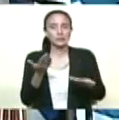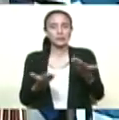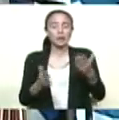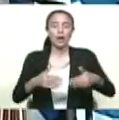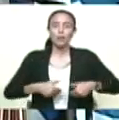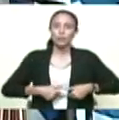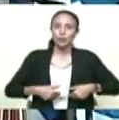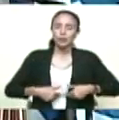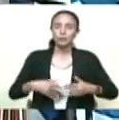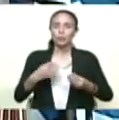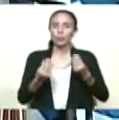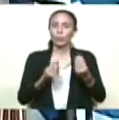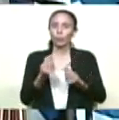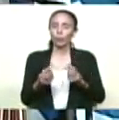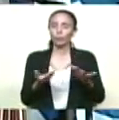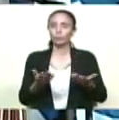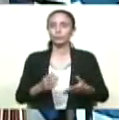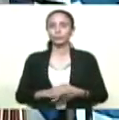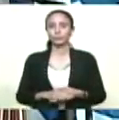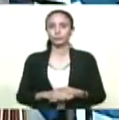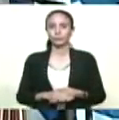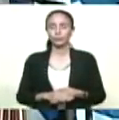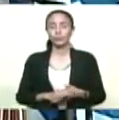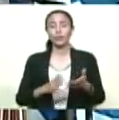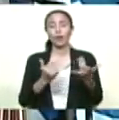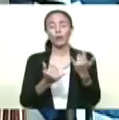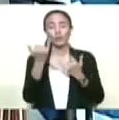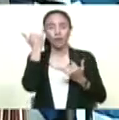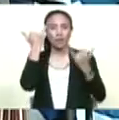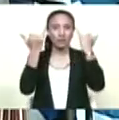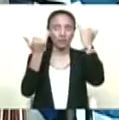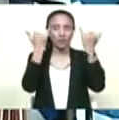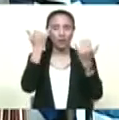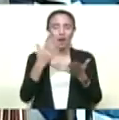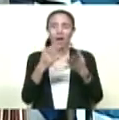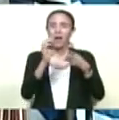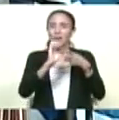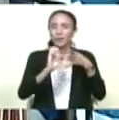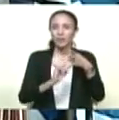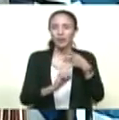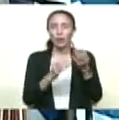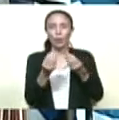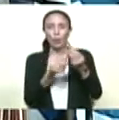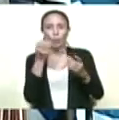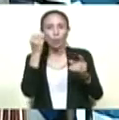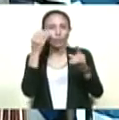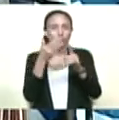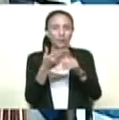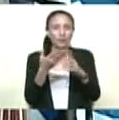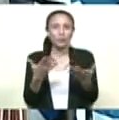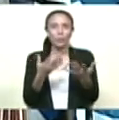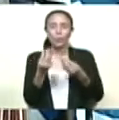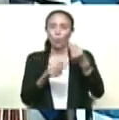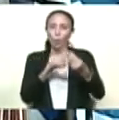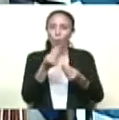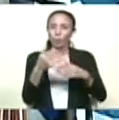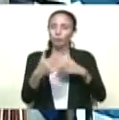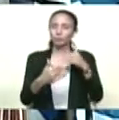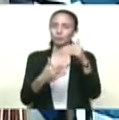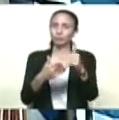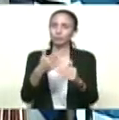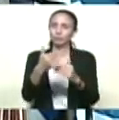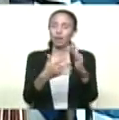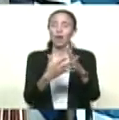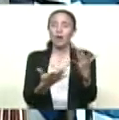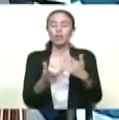así estratégica en una encrucijada que vive la nación venezolana para